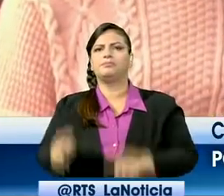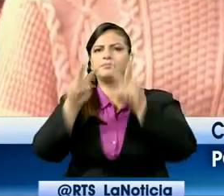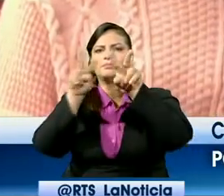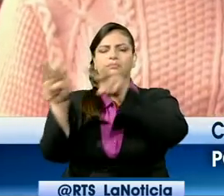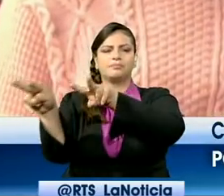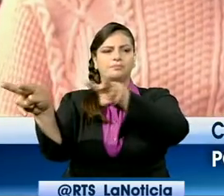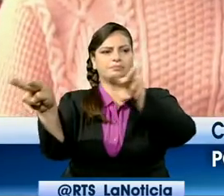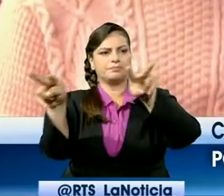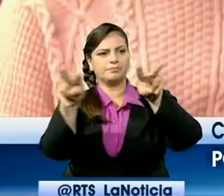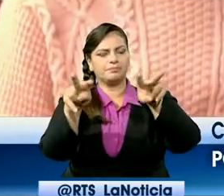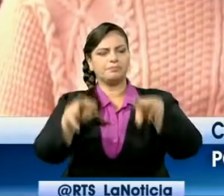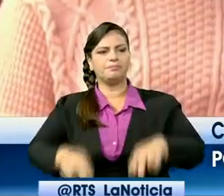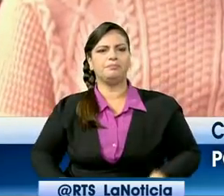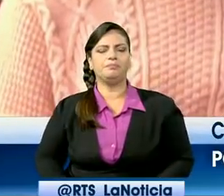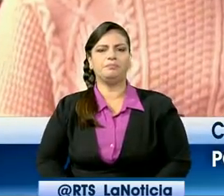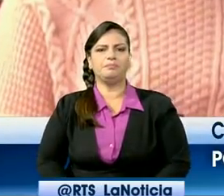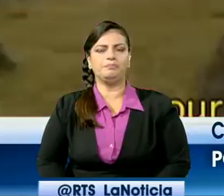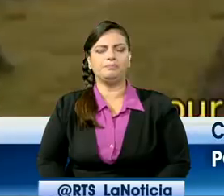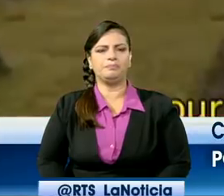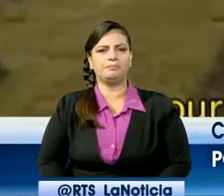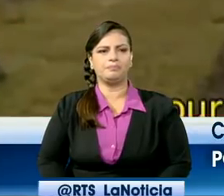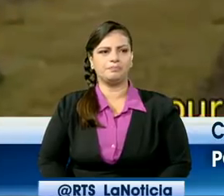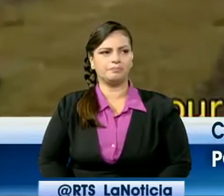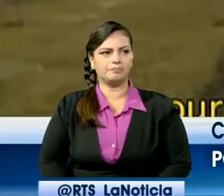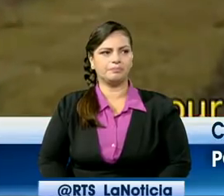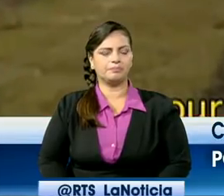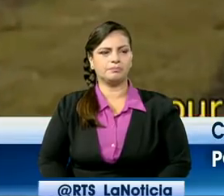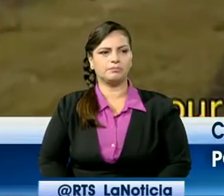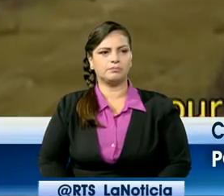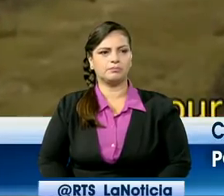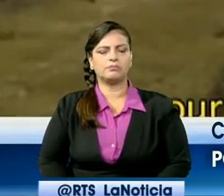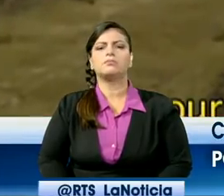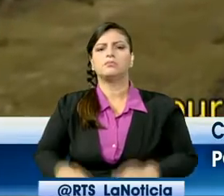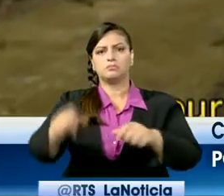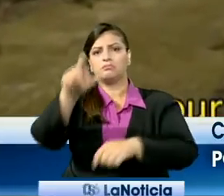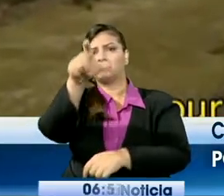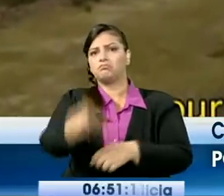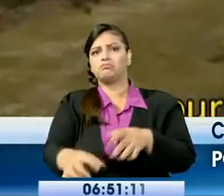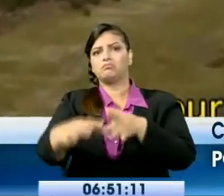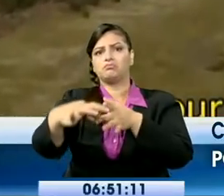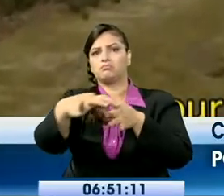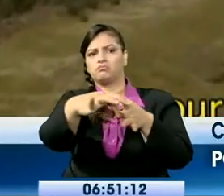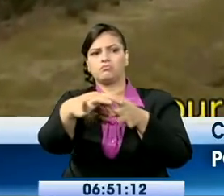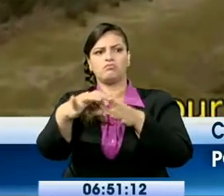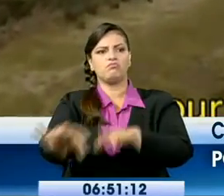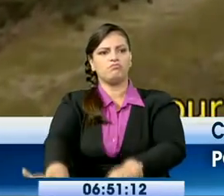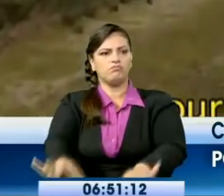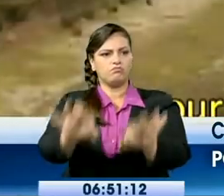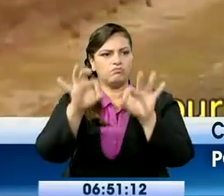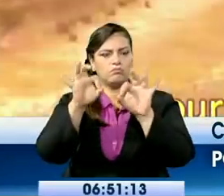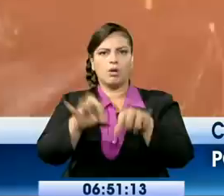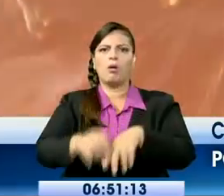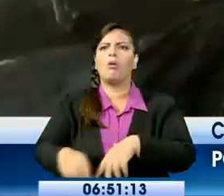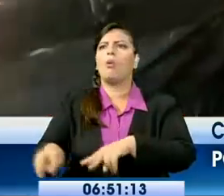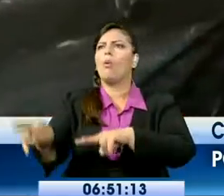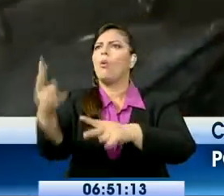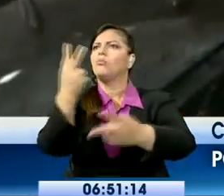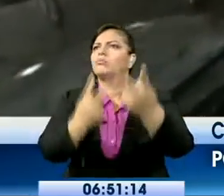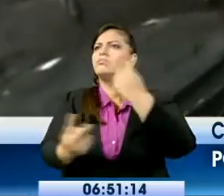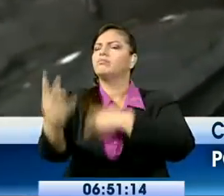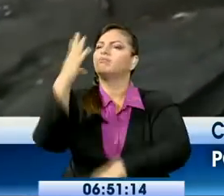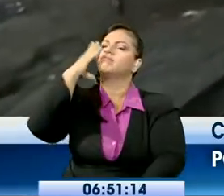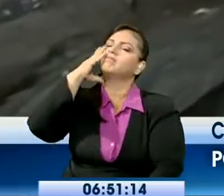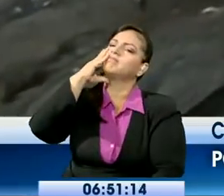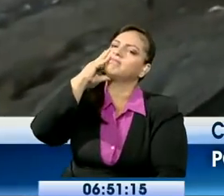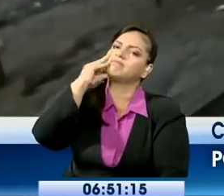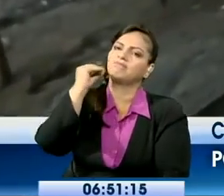terrain and it's really fun and exciting. And the tours are excellent, like the guides are excellent as well, which makes it an even better experience. Esta provincia